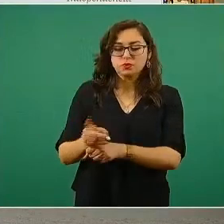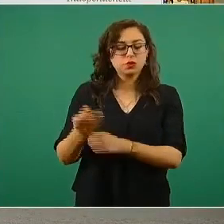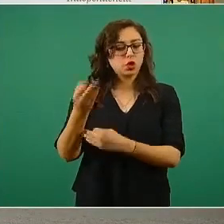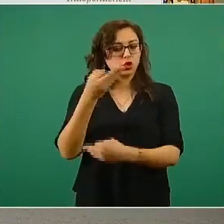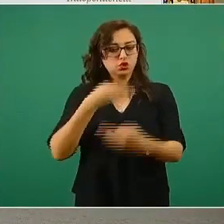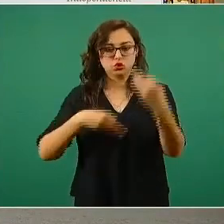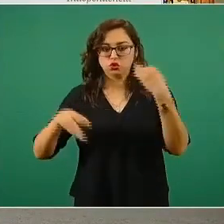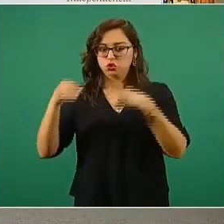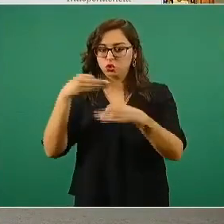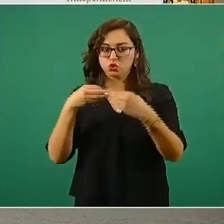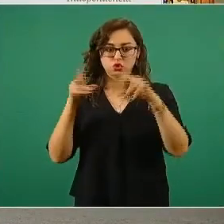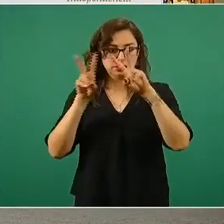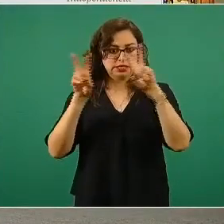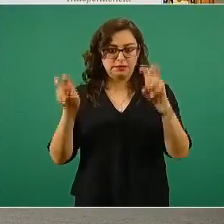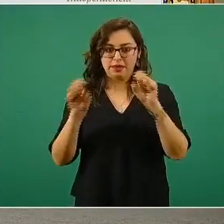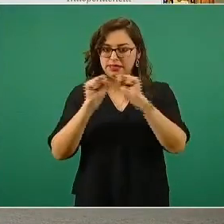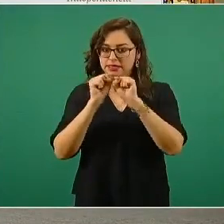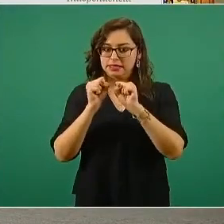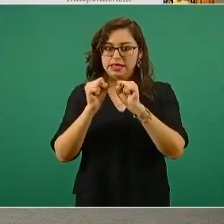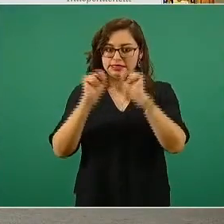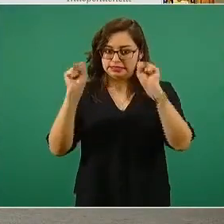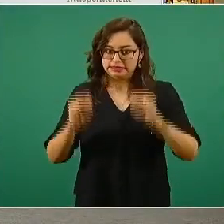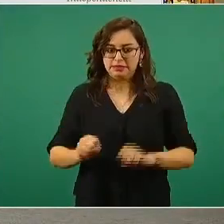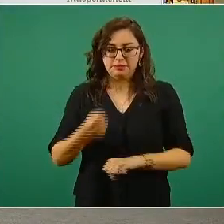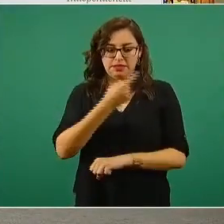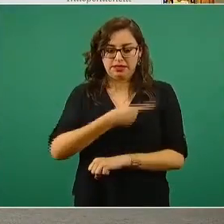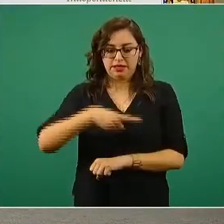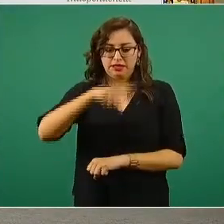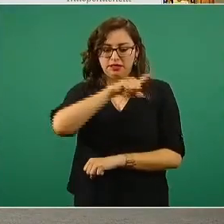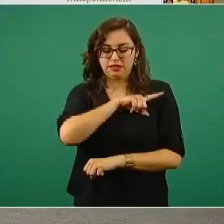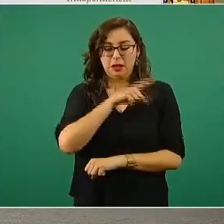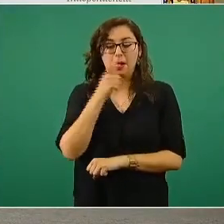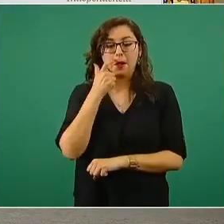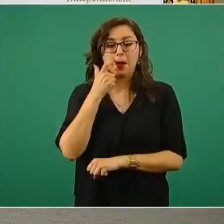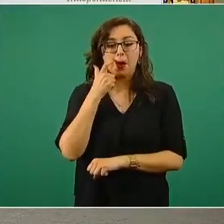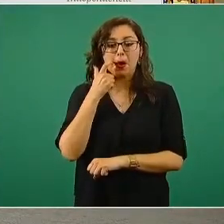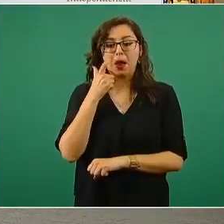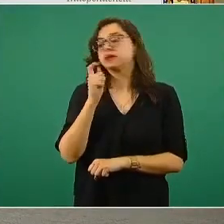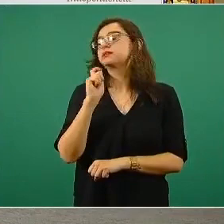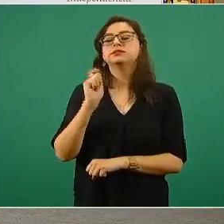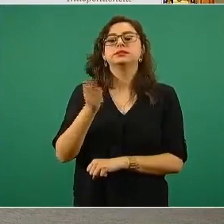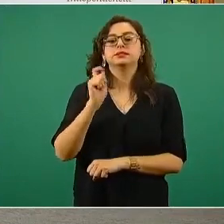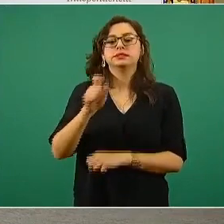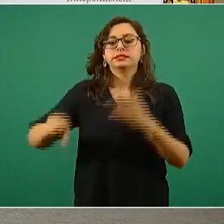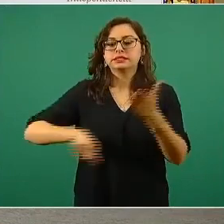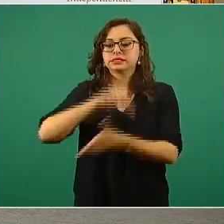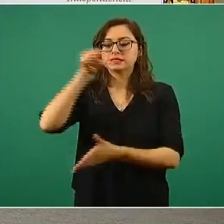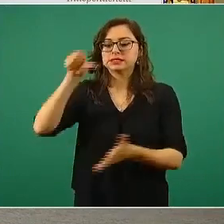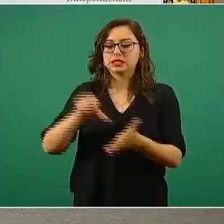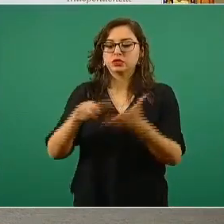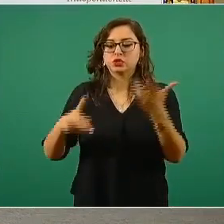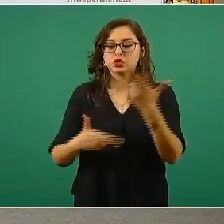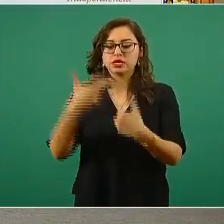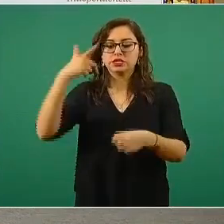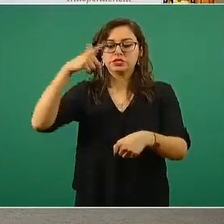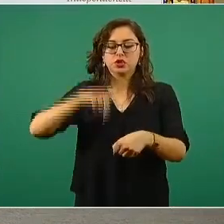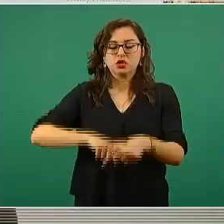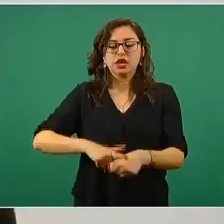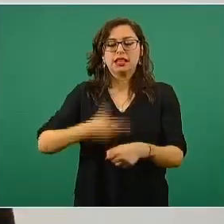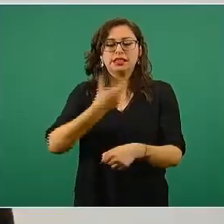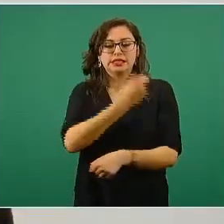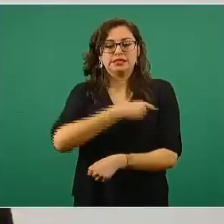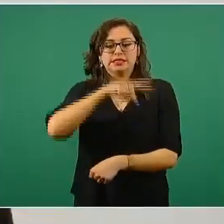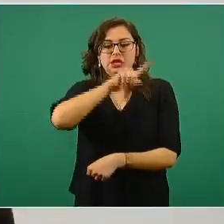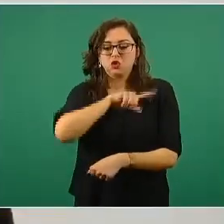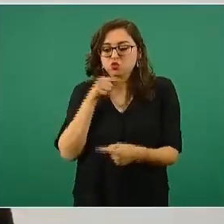Sistema Nacional de Salud, es lo que el CENSIA, el Centro Nacional de Salud para la Infancia y Adolescencia, quien es el que ha